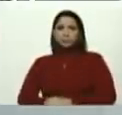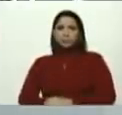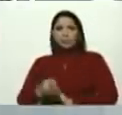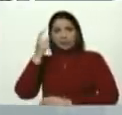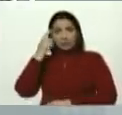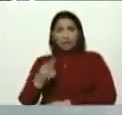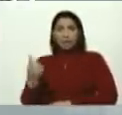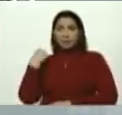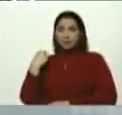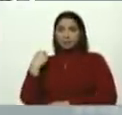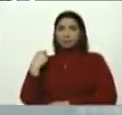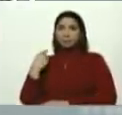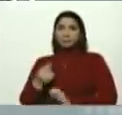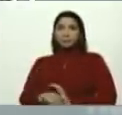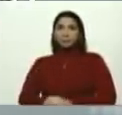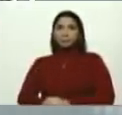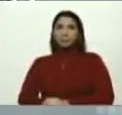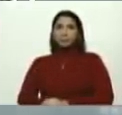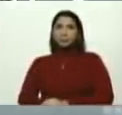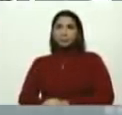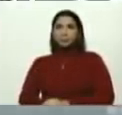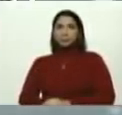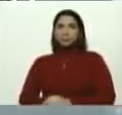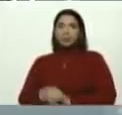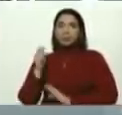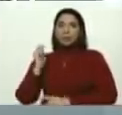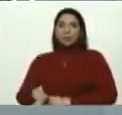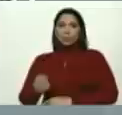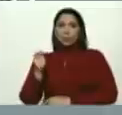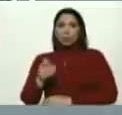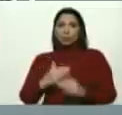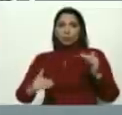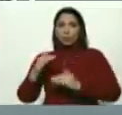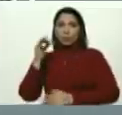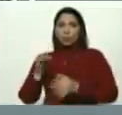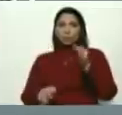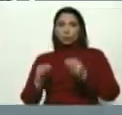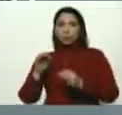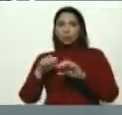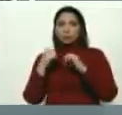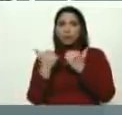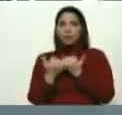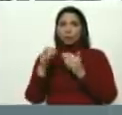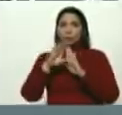de ayer, el Tribunal Supremo de Justicia, la Sala Constitucional,